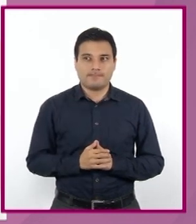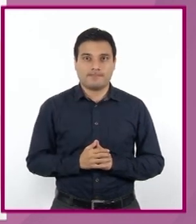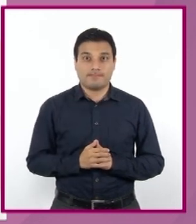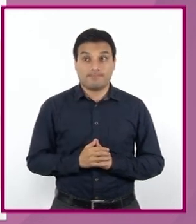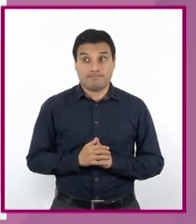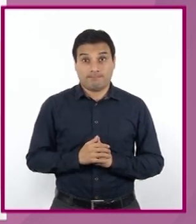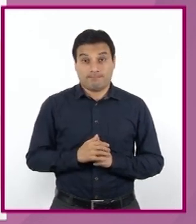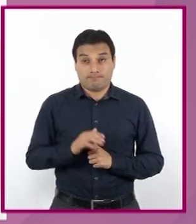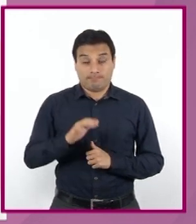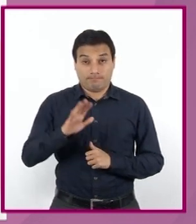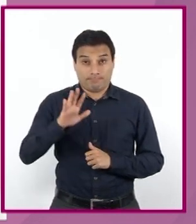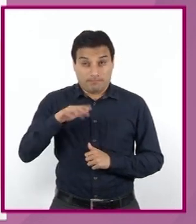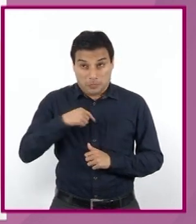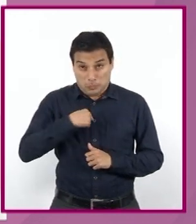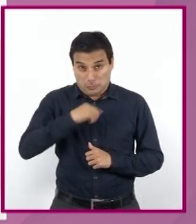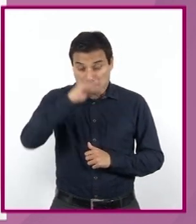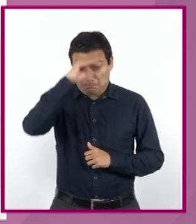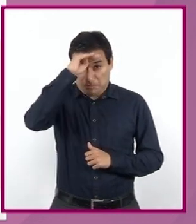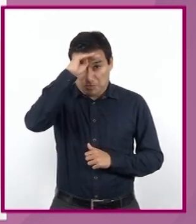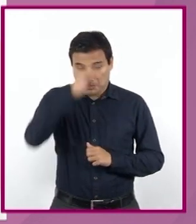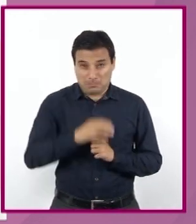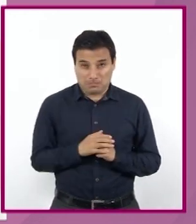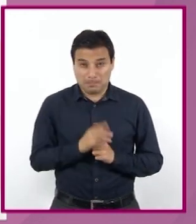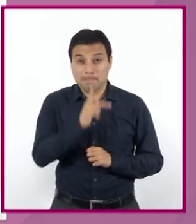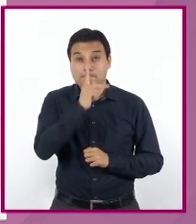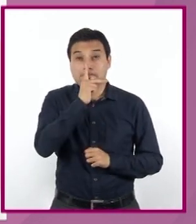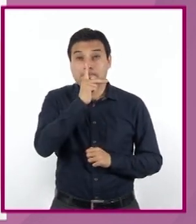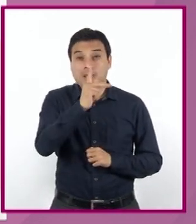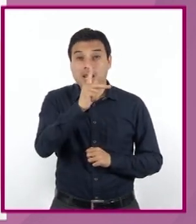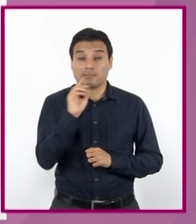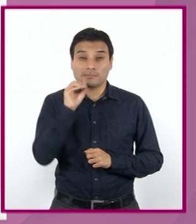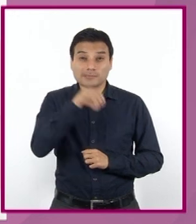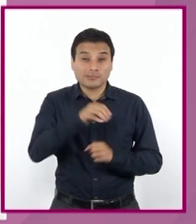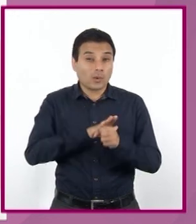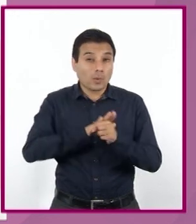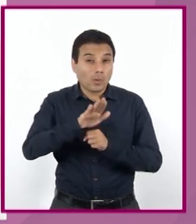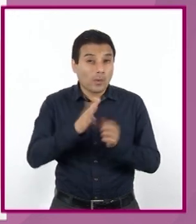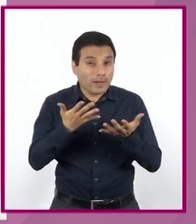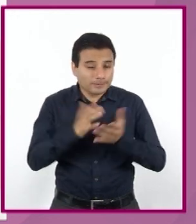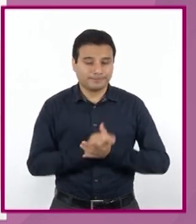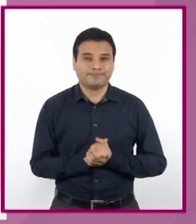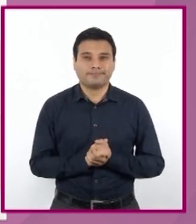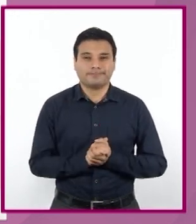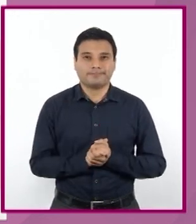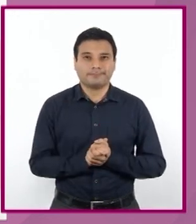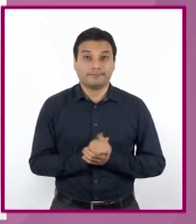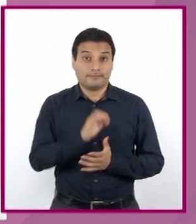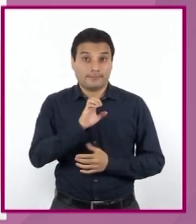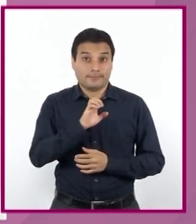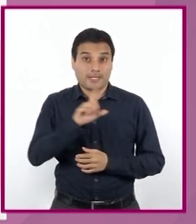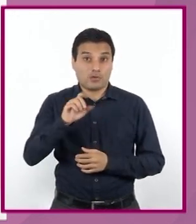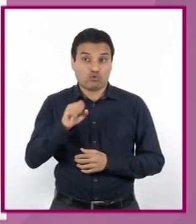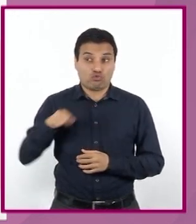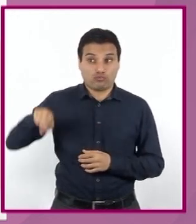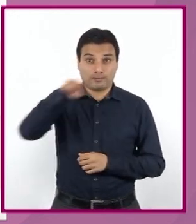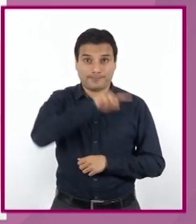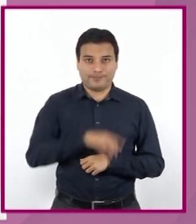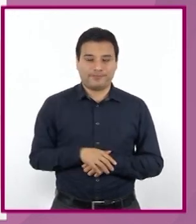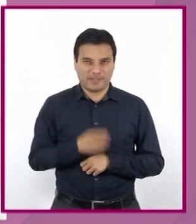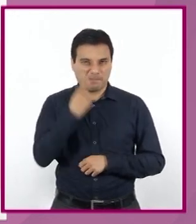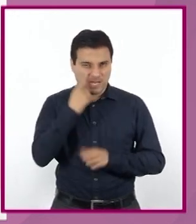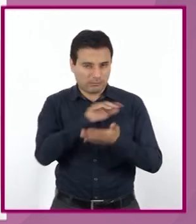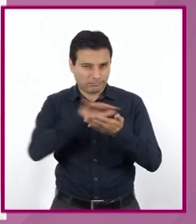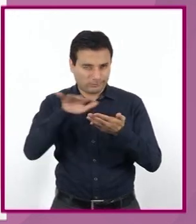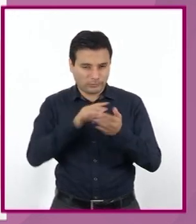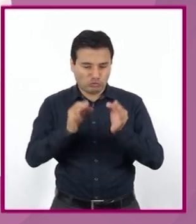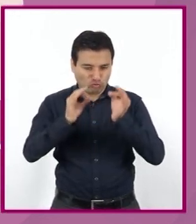Maestra, el pronombre que mejor sustituye a Michelson y Morley es ellos. El texto